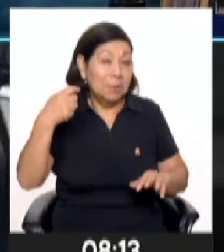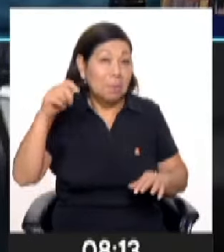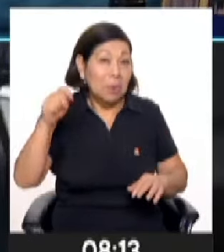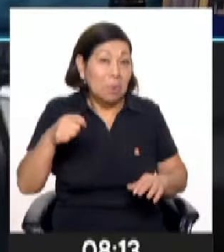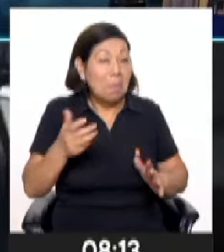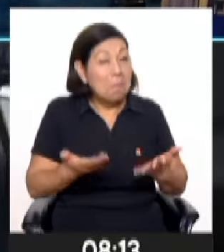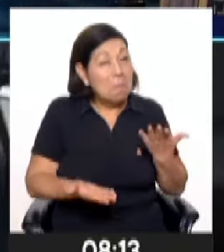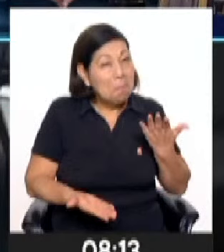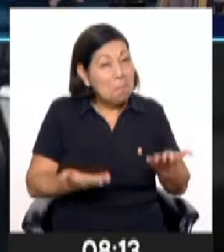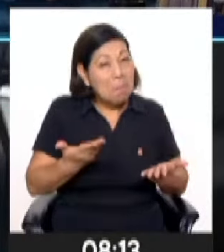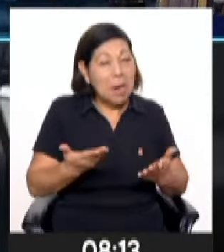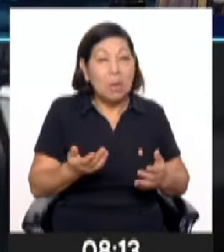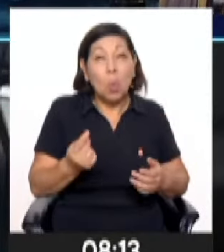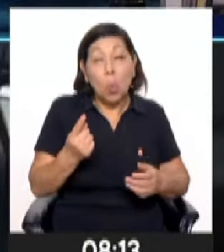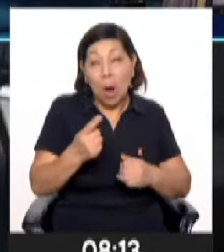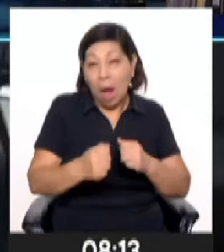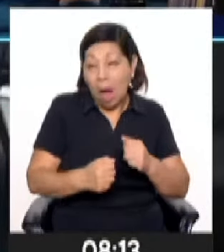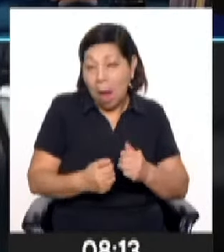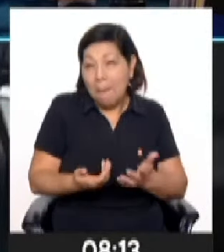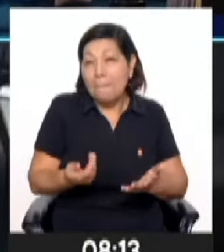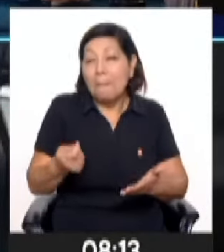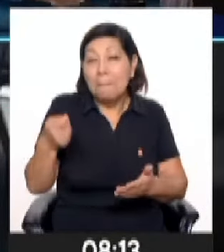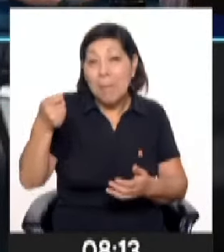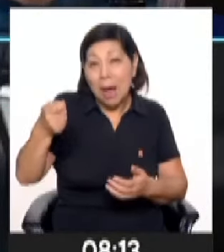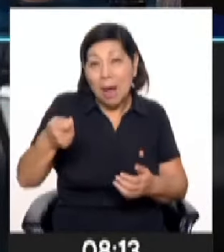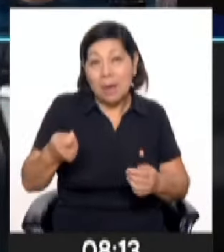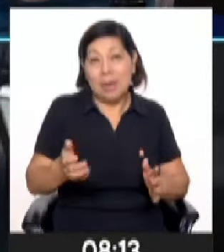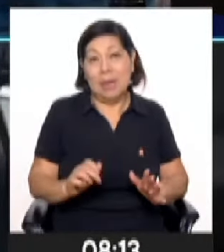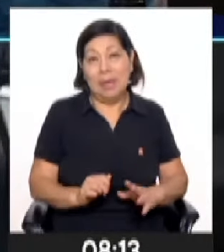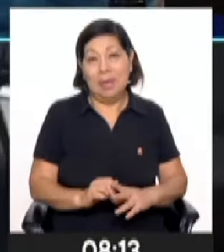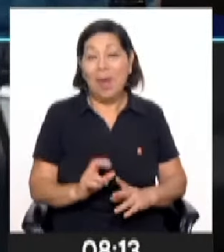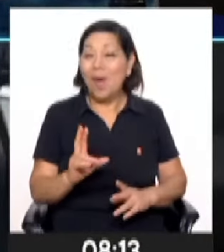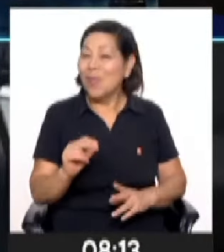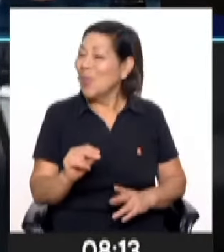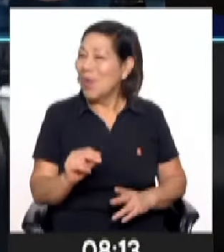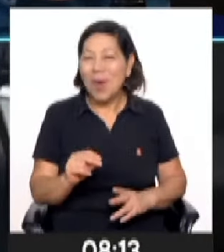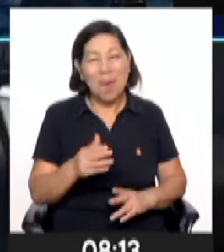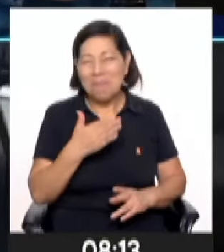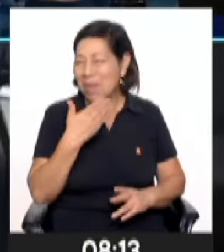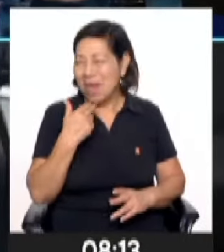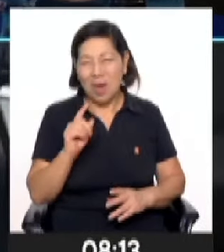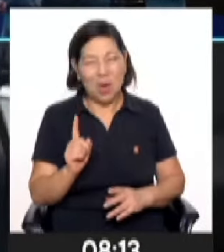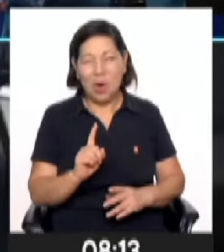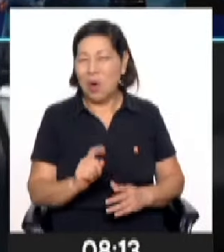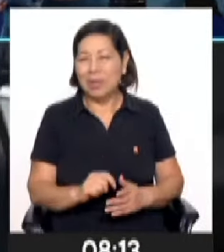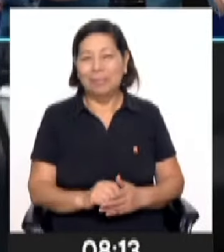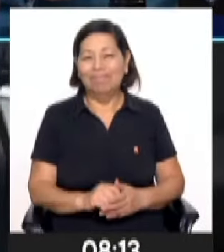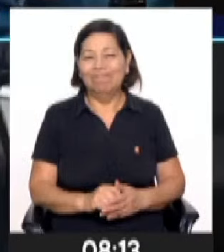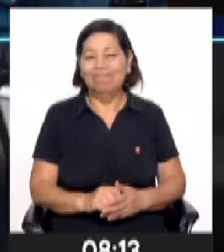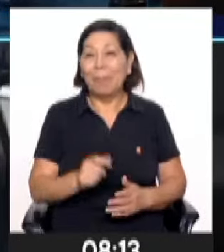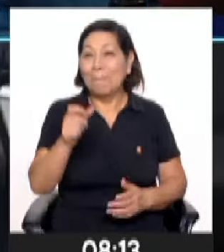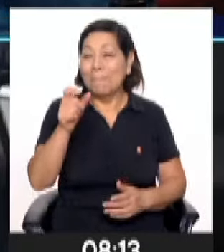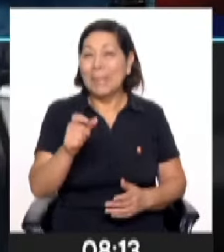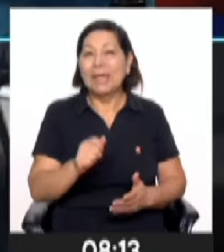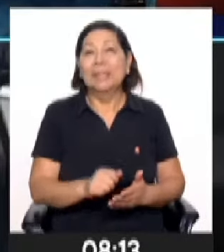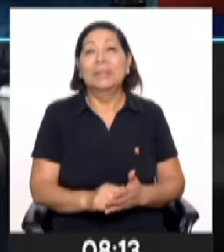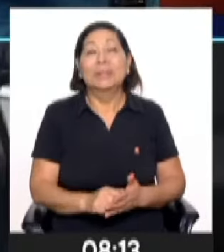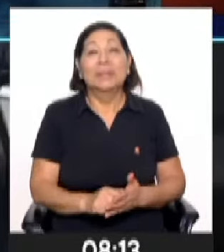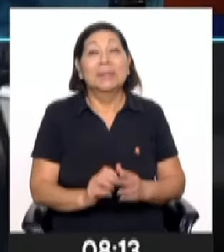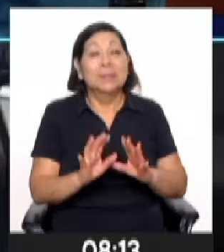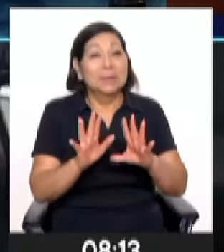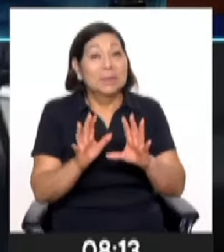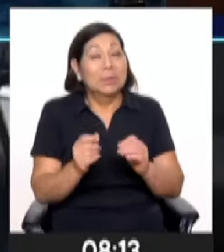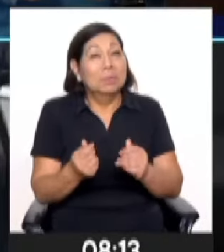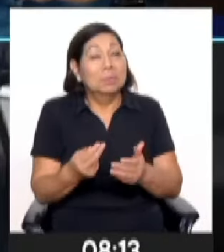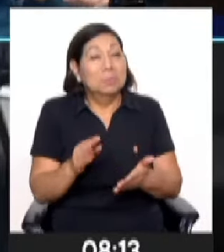60% promedio de interés al año en compras en establecimientos. Entonces, no es lo más conveniente, lo mejor es un préstamo personal que amarrado a